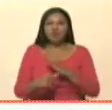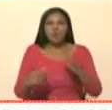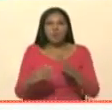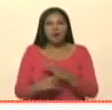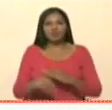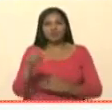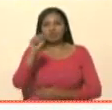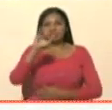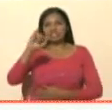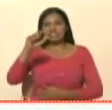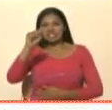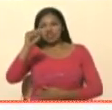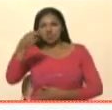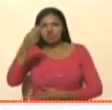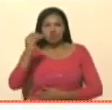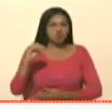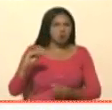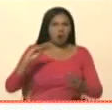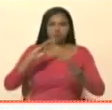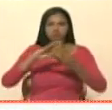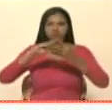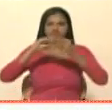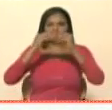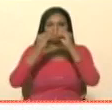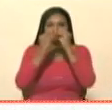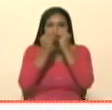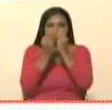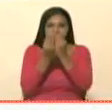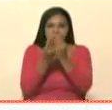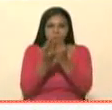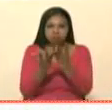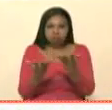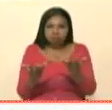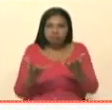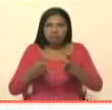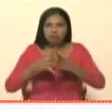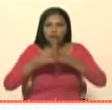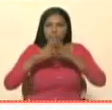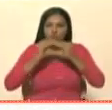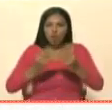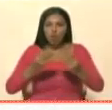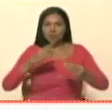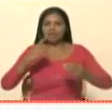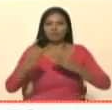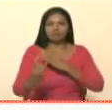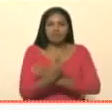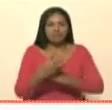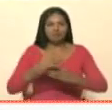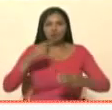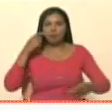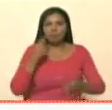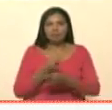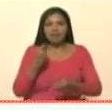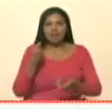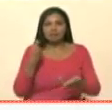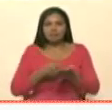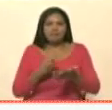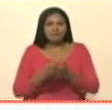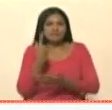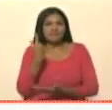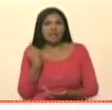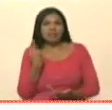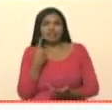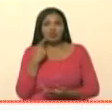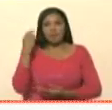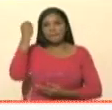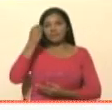Citgo y descuartizándola por pedazos. Y por un lado emiten deuda y se quedan,